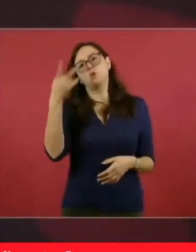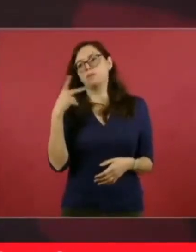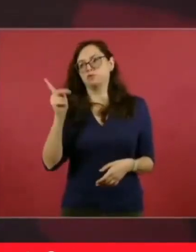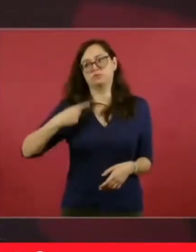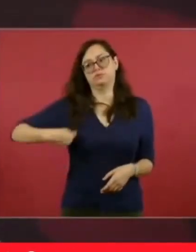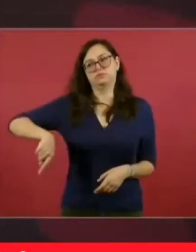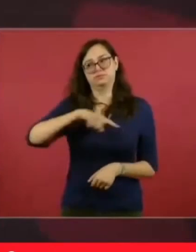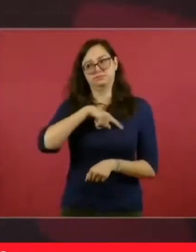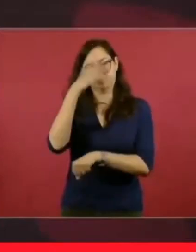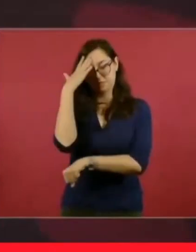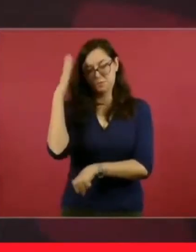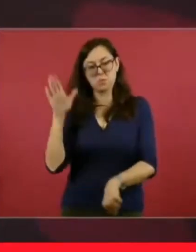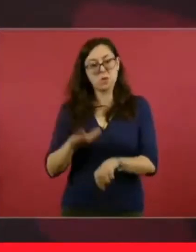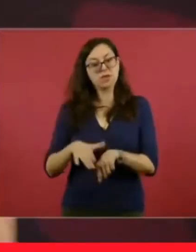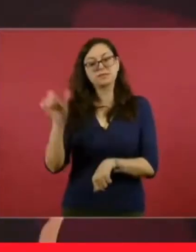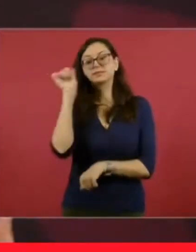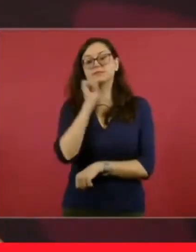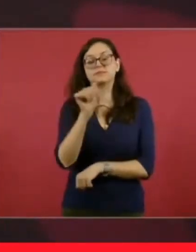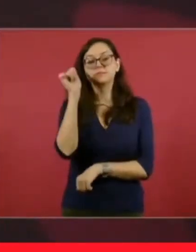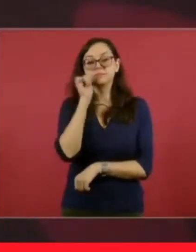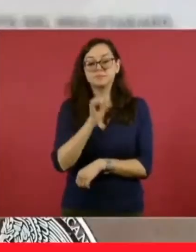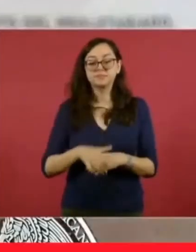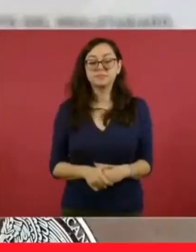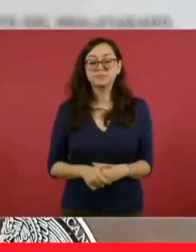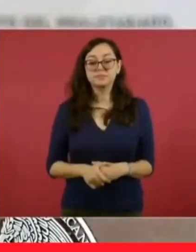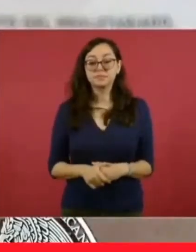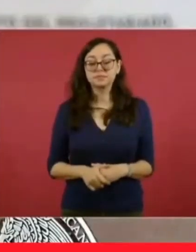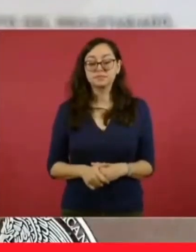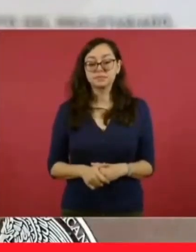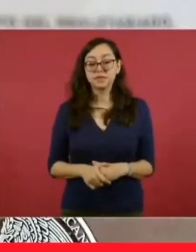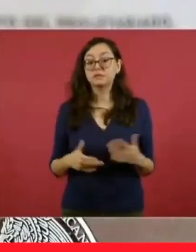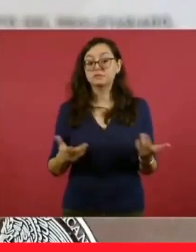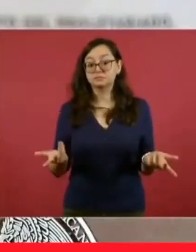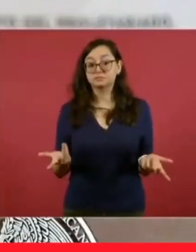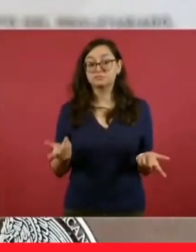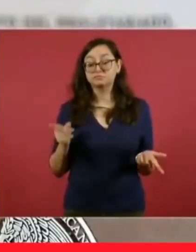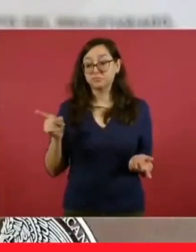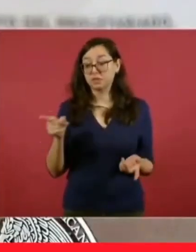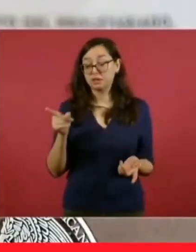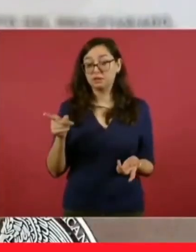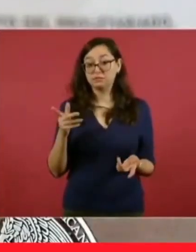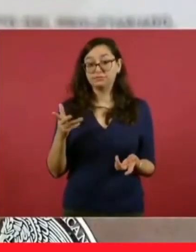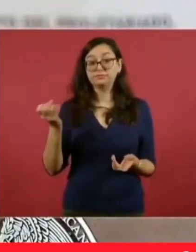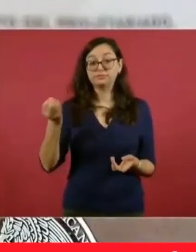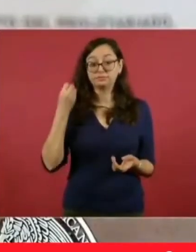en el cual aseguró que él se presentó ahí dando una ponencia,